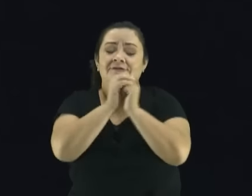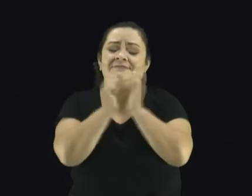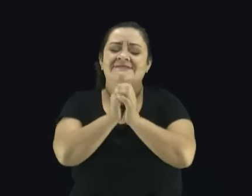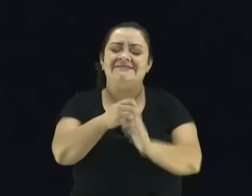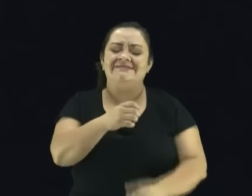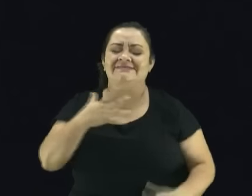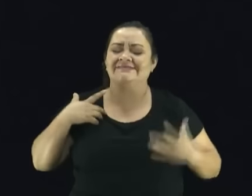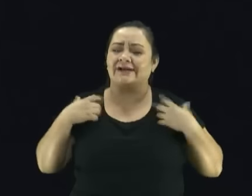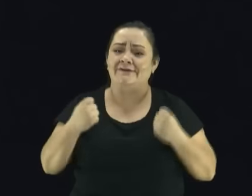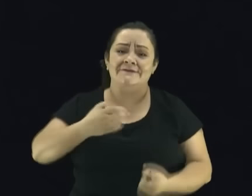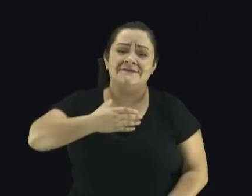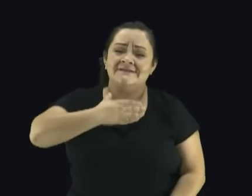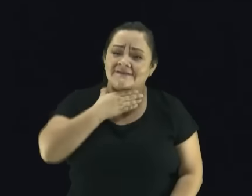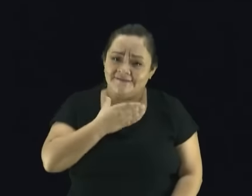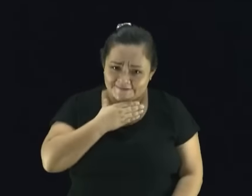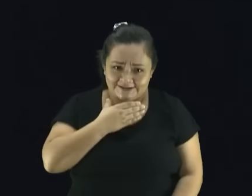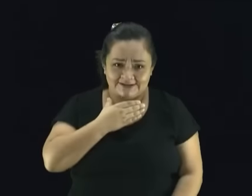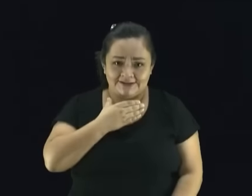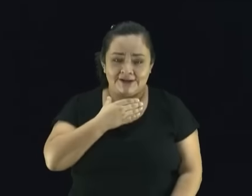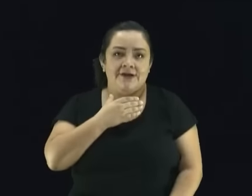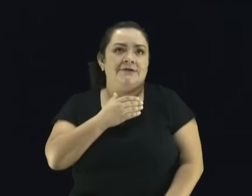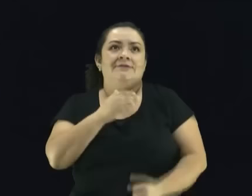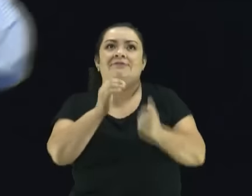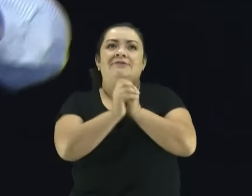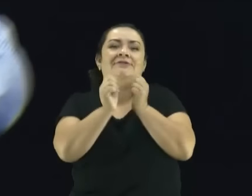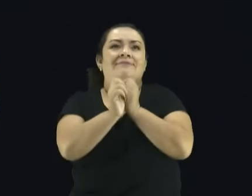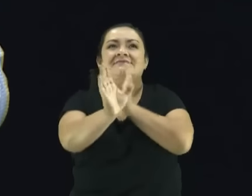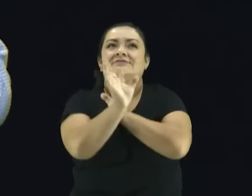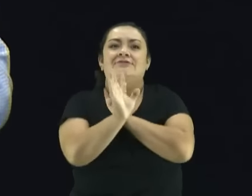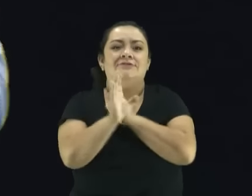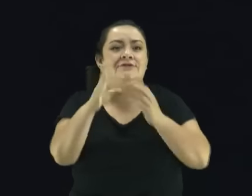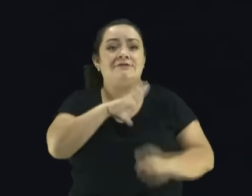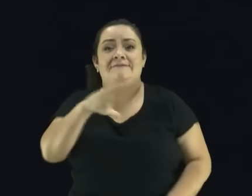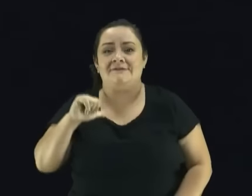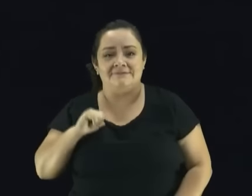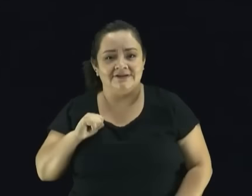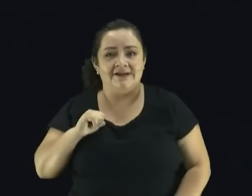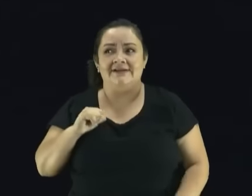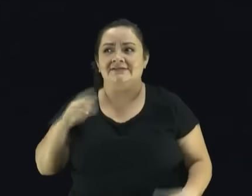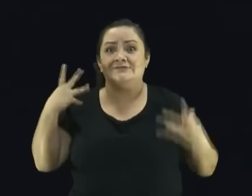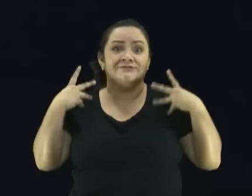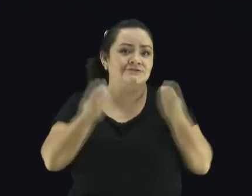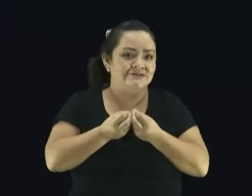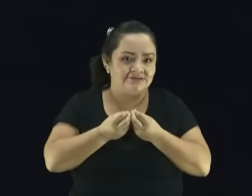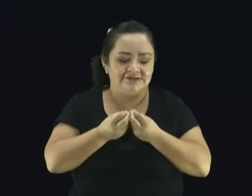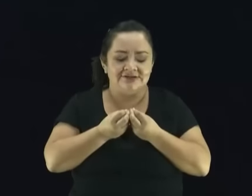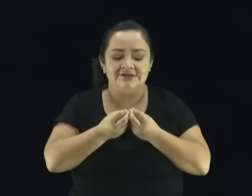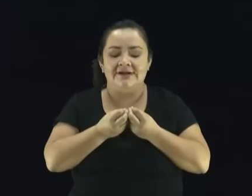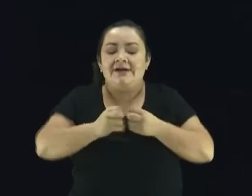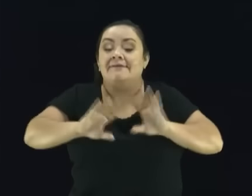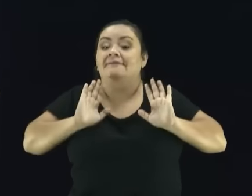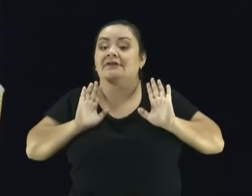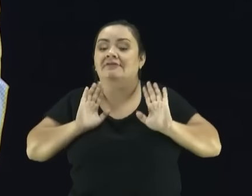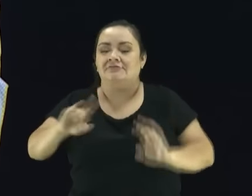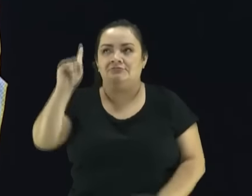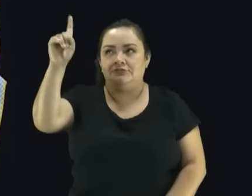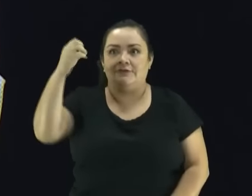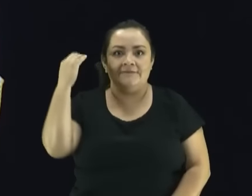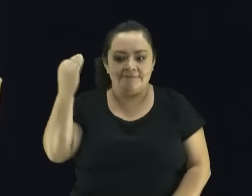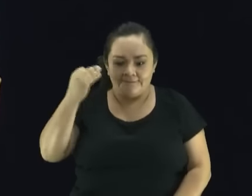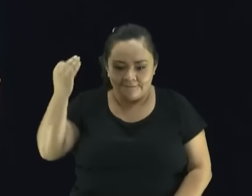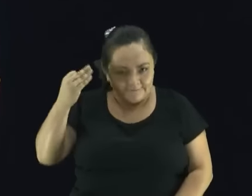terribles y eso que no hablamos problemas sociales o psicológicos o familiares problemas terribles Pero ha sido fiel Dios con cada uno de